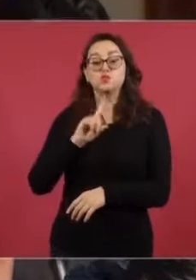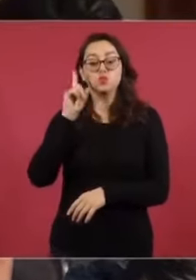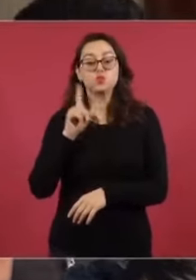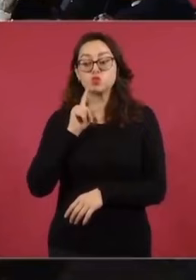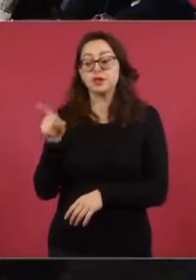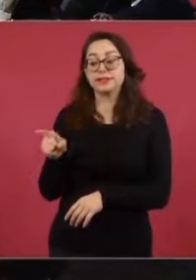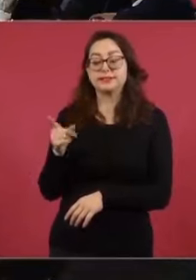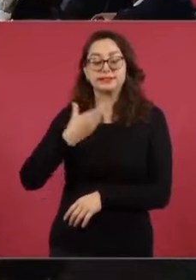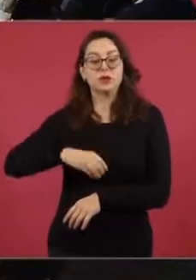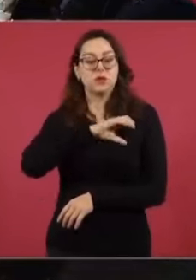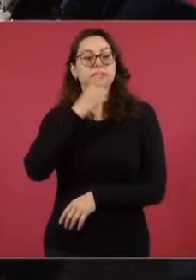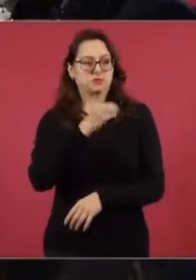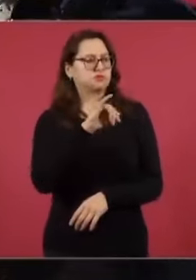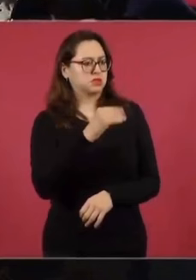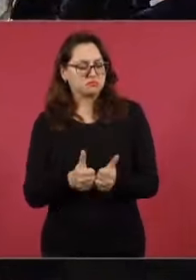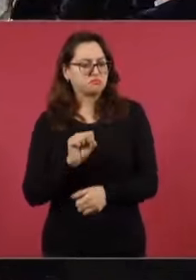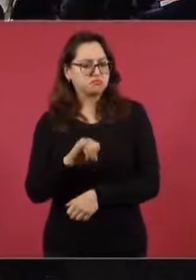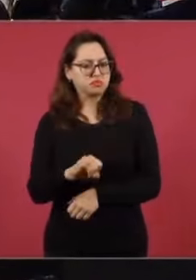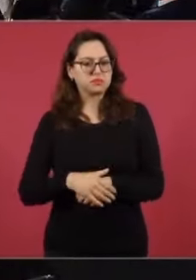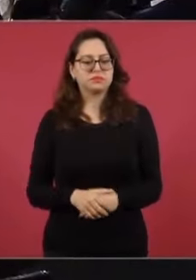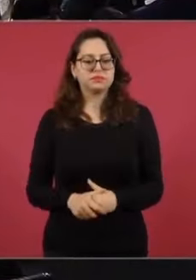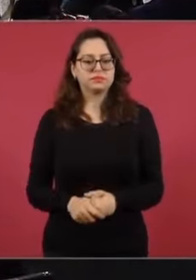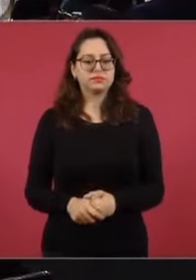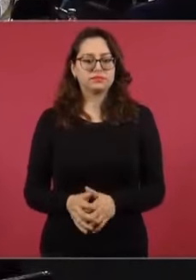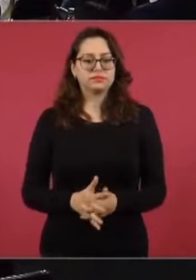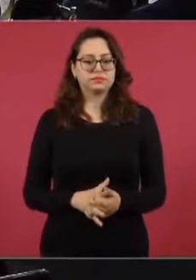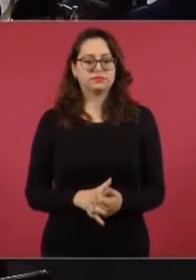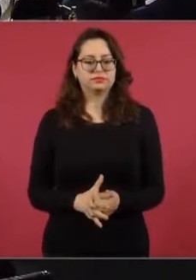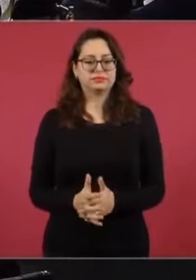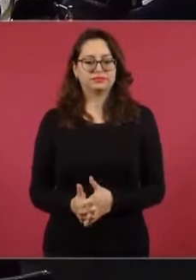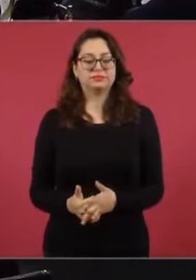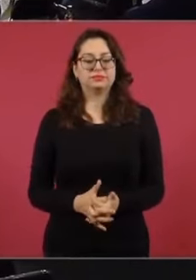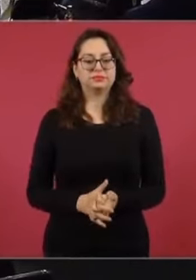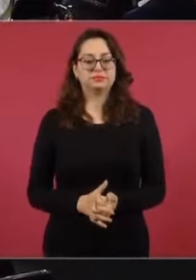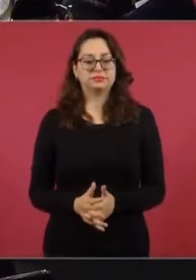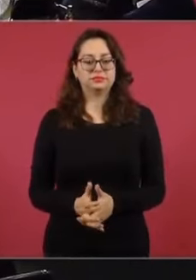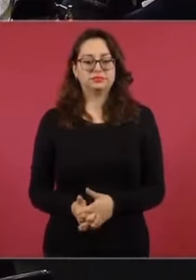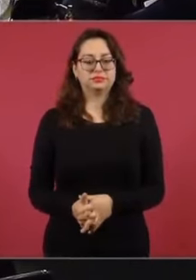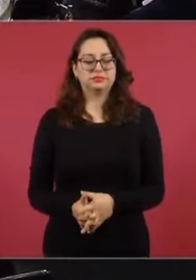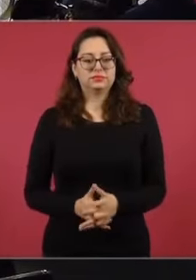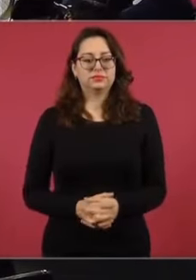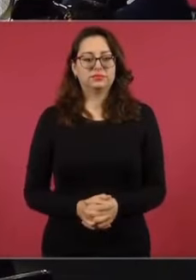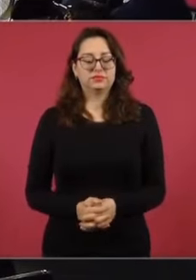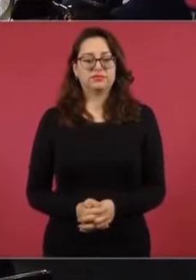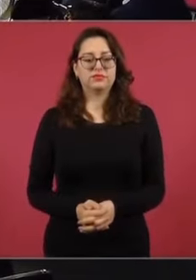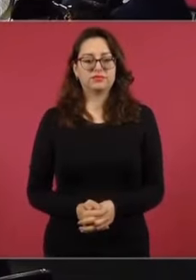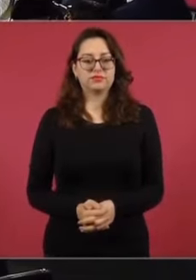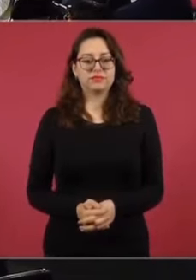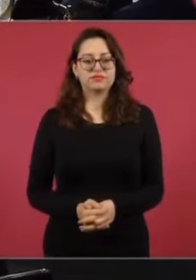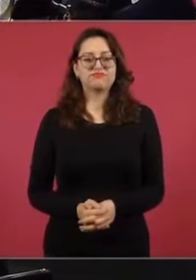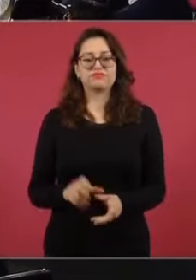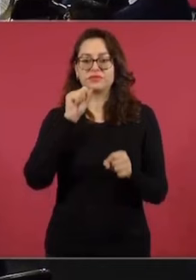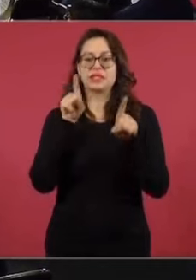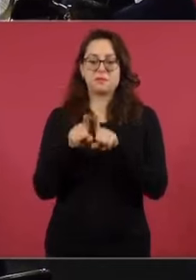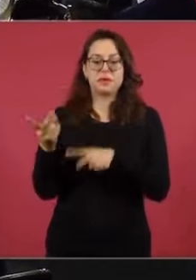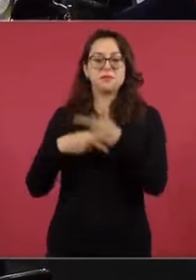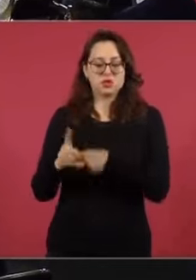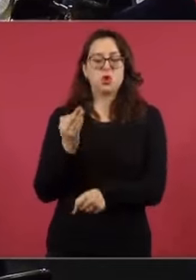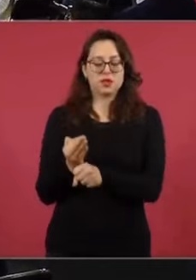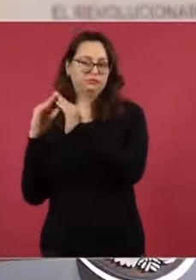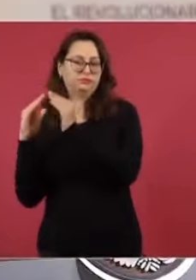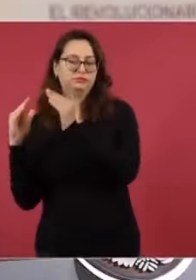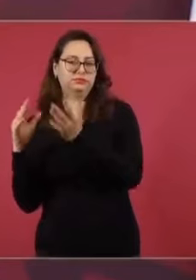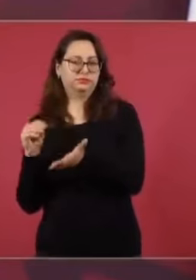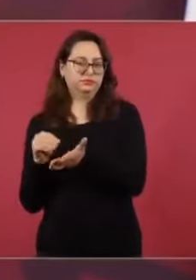dice... Vamos a mostrarlo. Y también preguntarle de este tema. Les fue a visitar. Sí, ayer vino también aquí. Exactamente. Vamos a hablar de